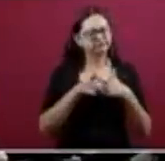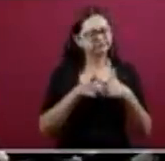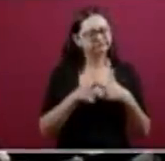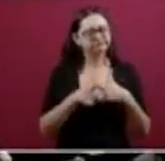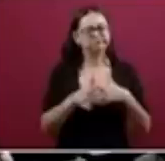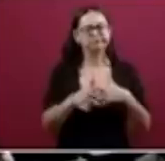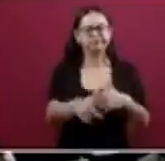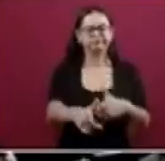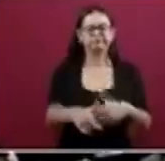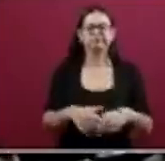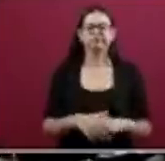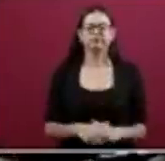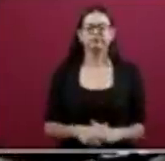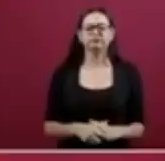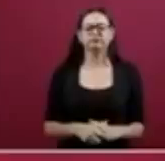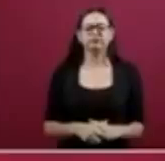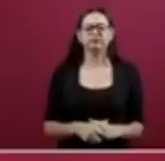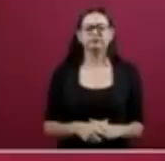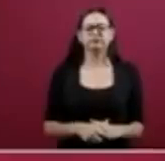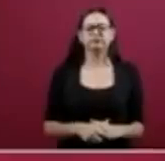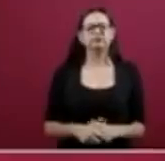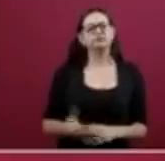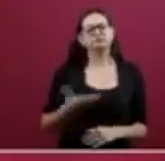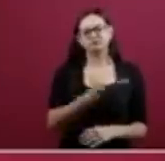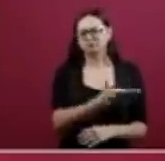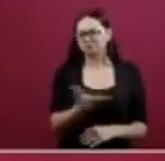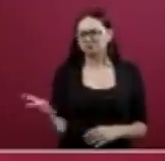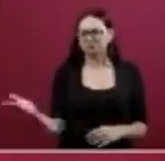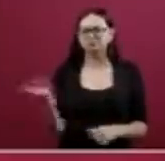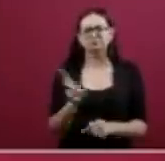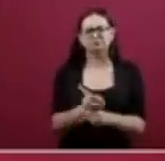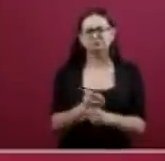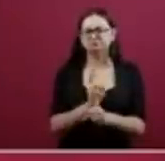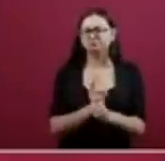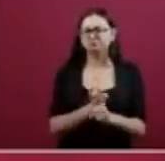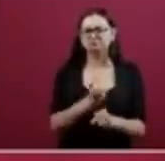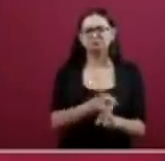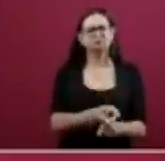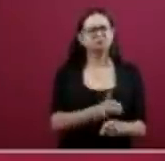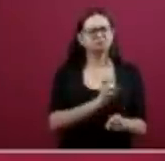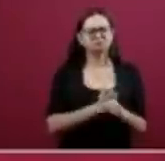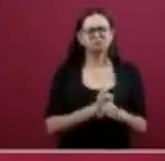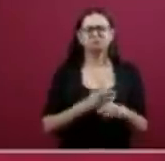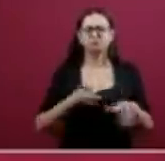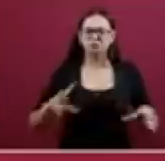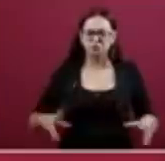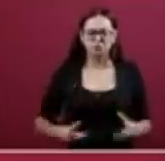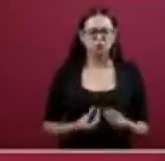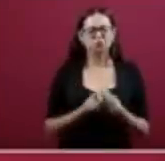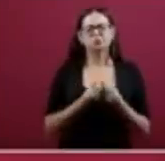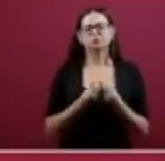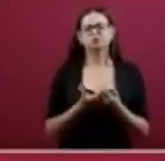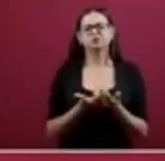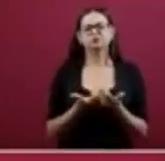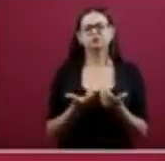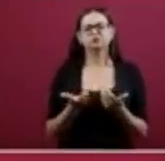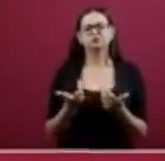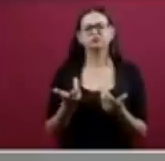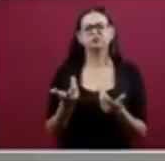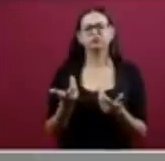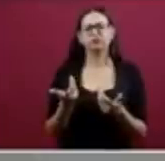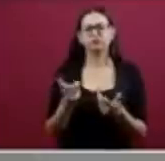Ustedes son invitadas, invitados. Vamos a tener ese día la